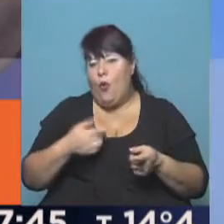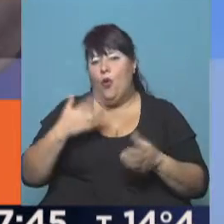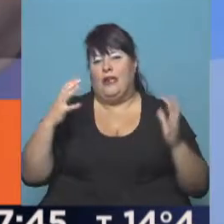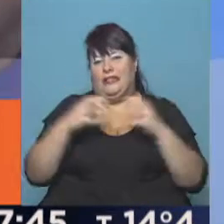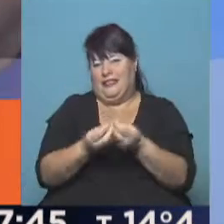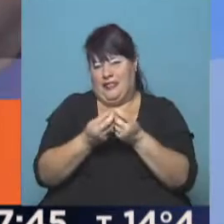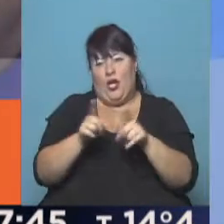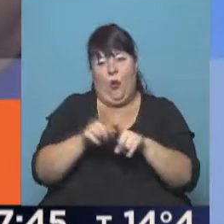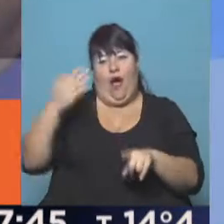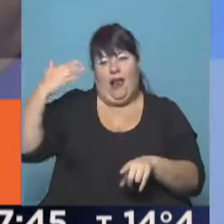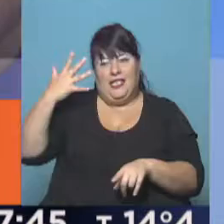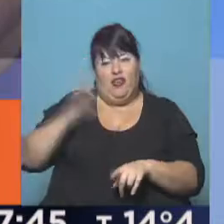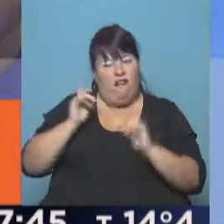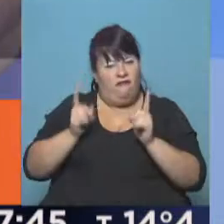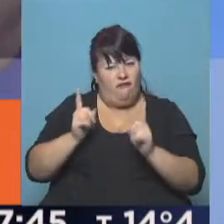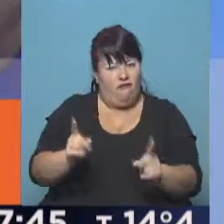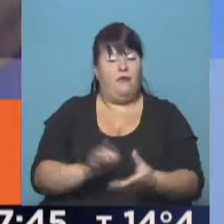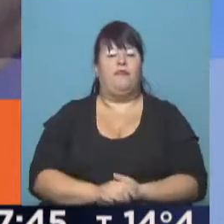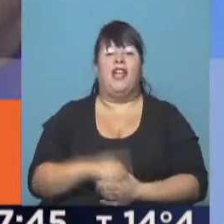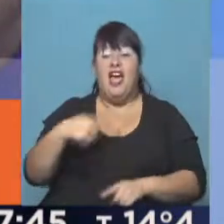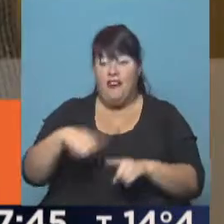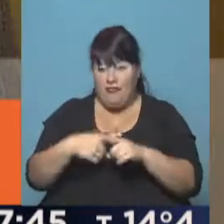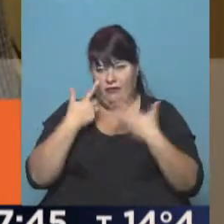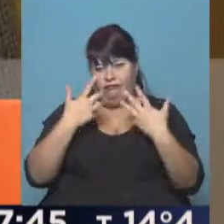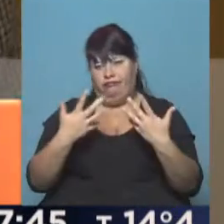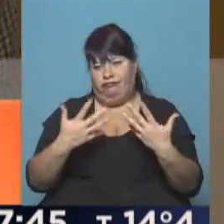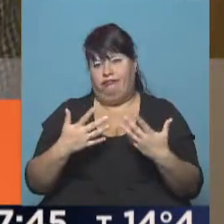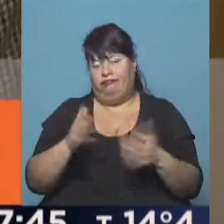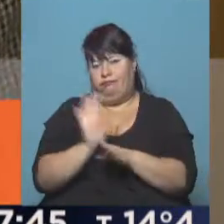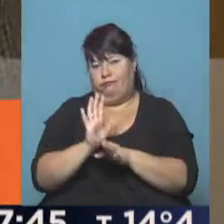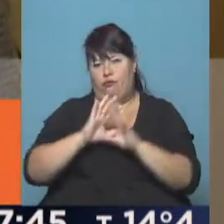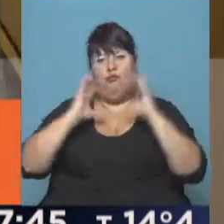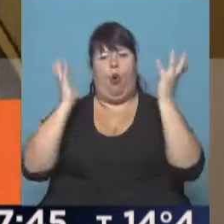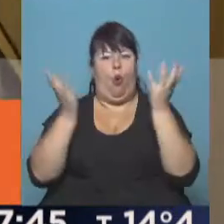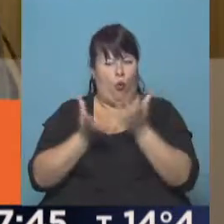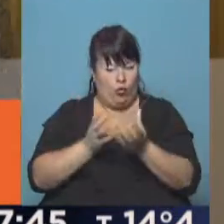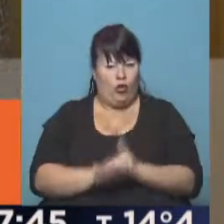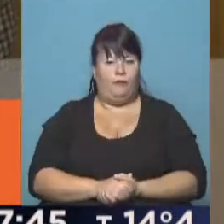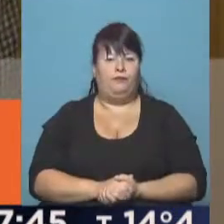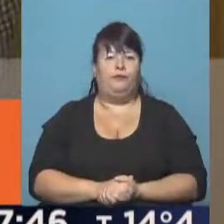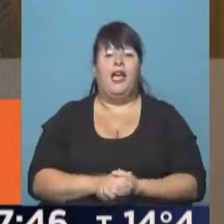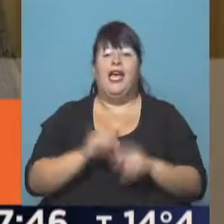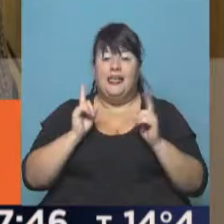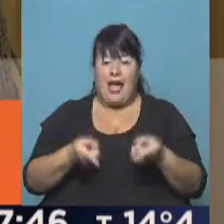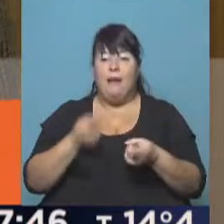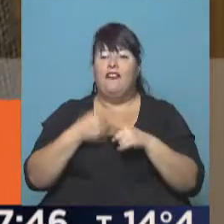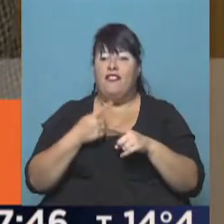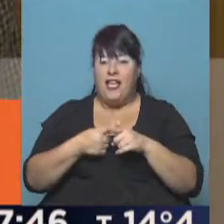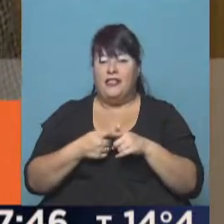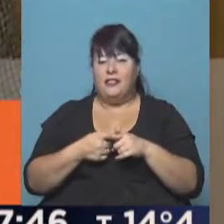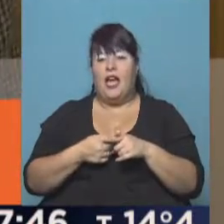lleno total como pasó en los últimos 5 años. Es un festival que es reconocido prácticamente en el mundo entero. Además es un festival que se